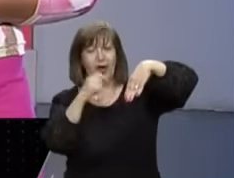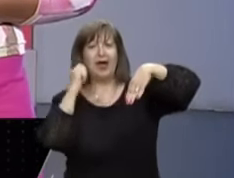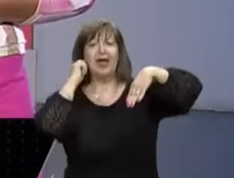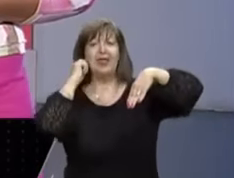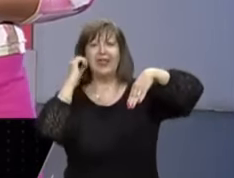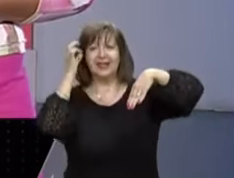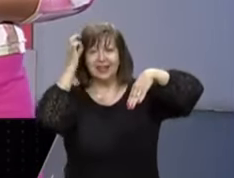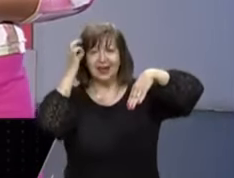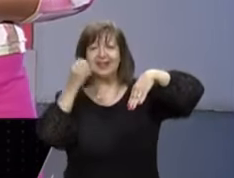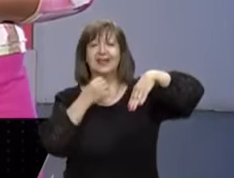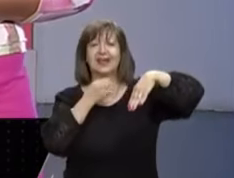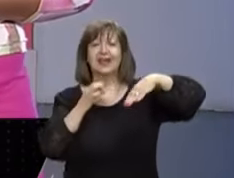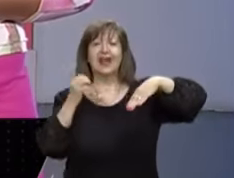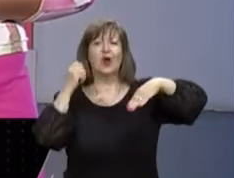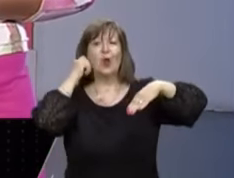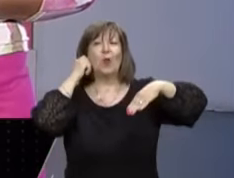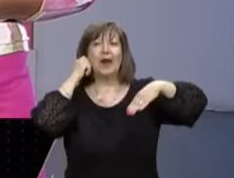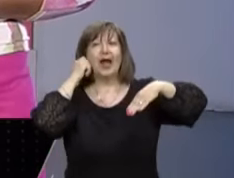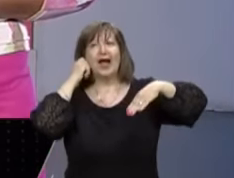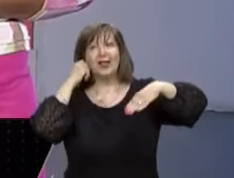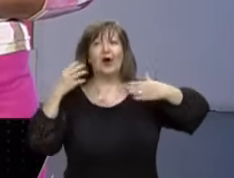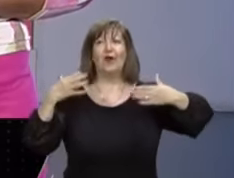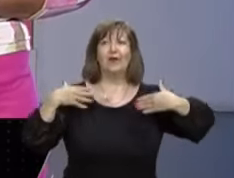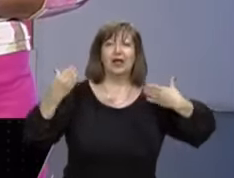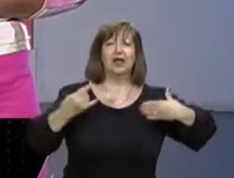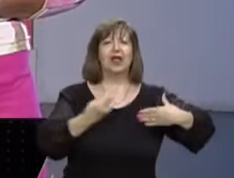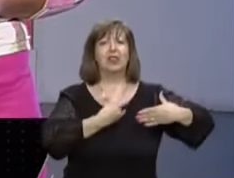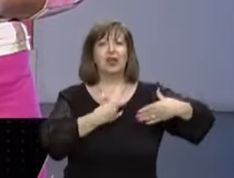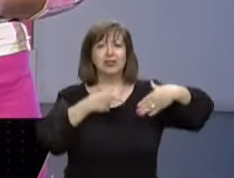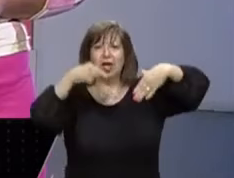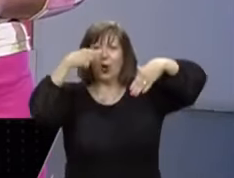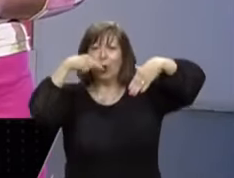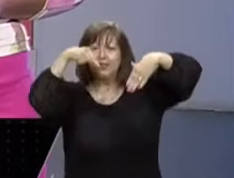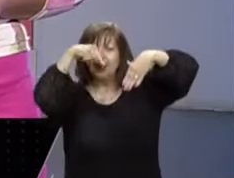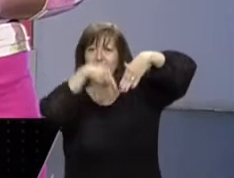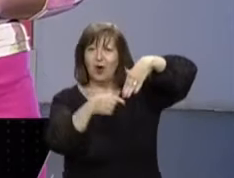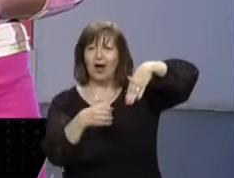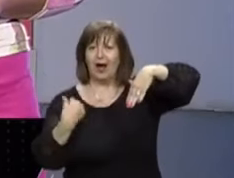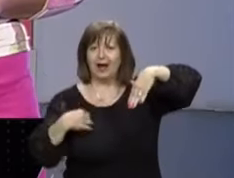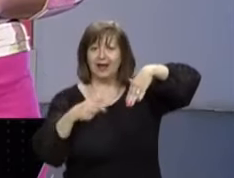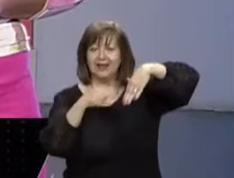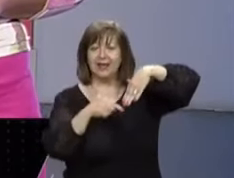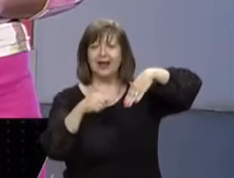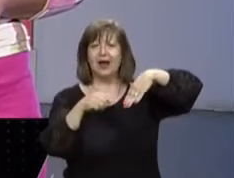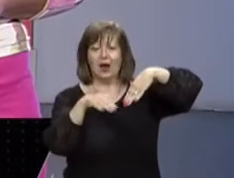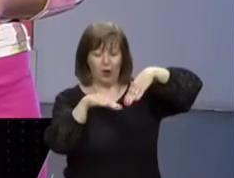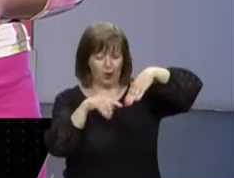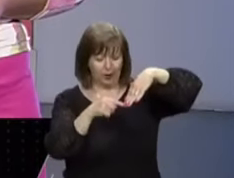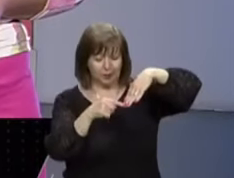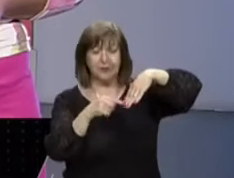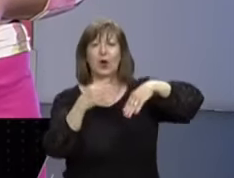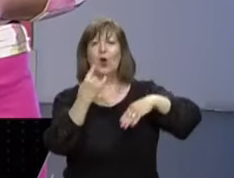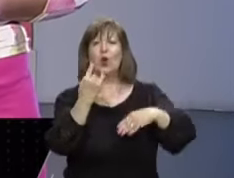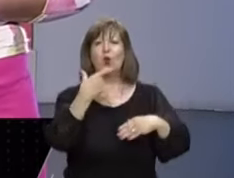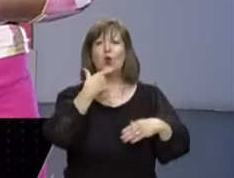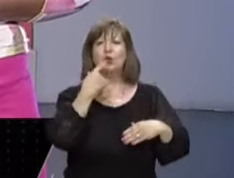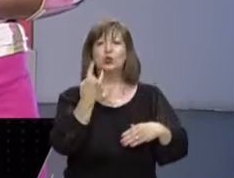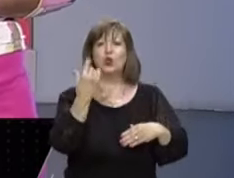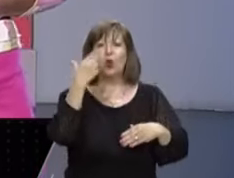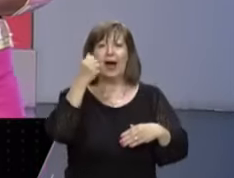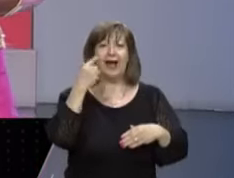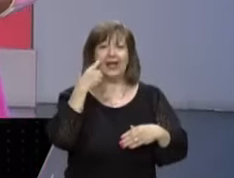años. Claro. Claro, casi cerrando la travesía en el punto más austral del continente y sin embargo acá se quedó, pide